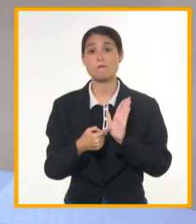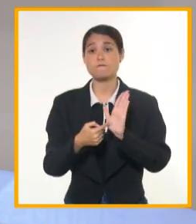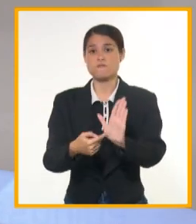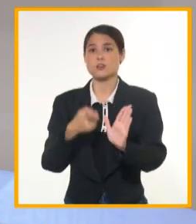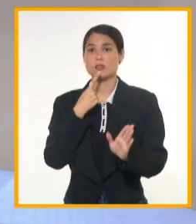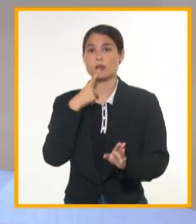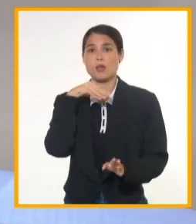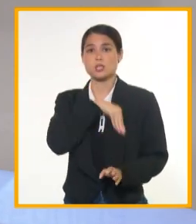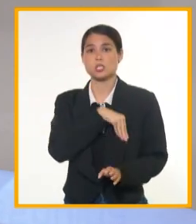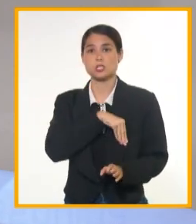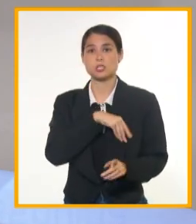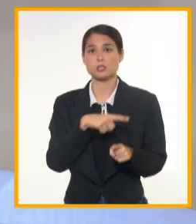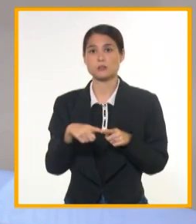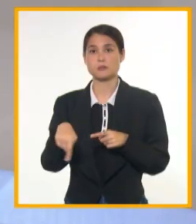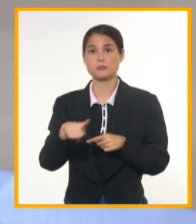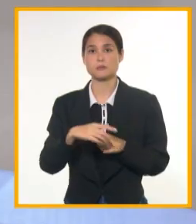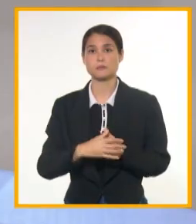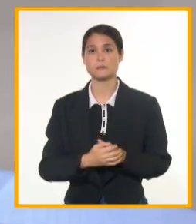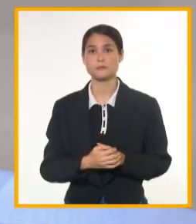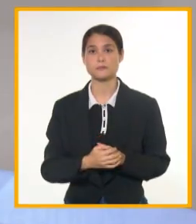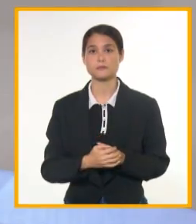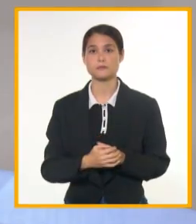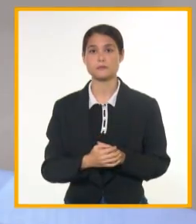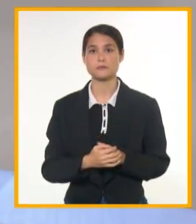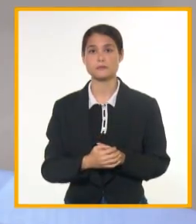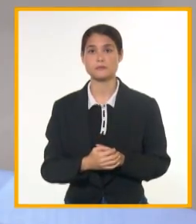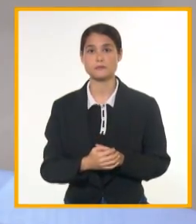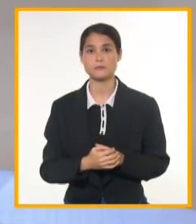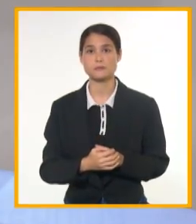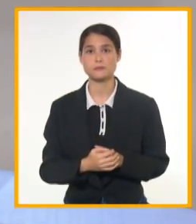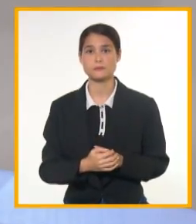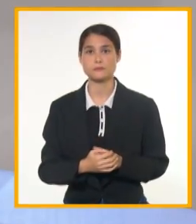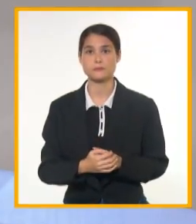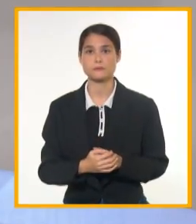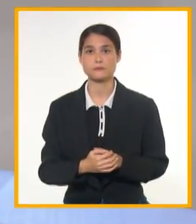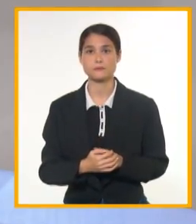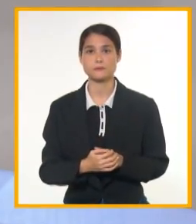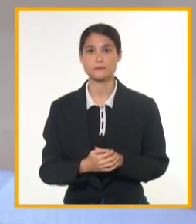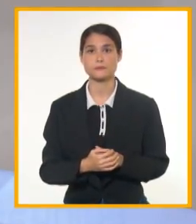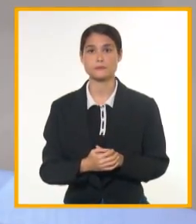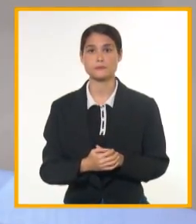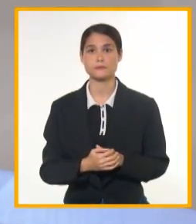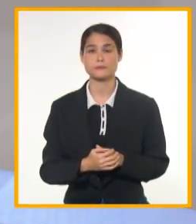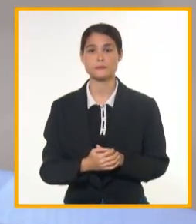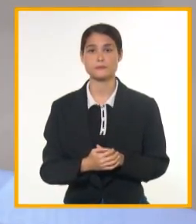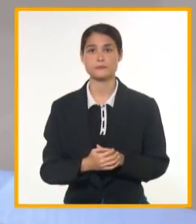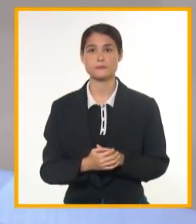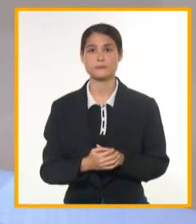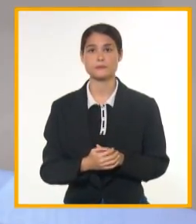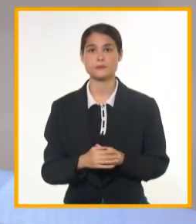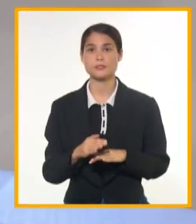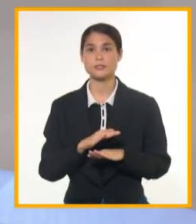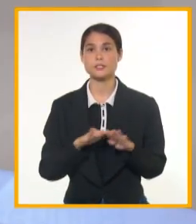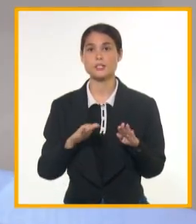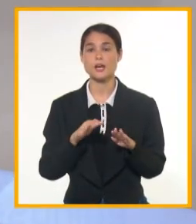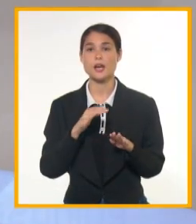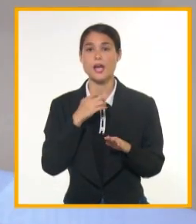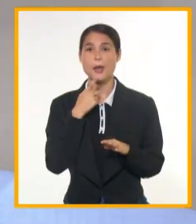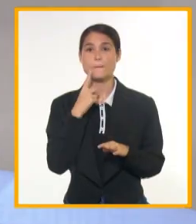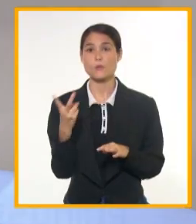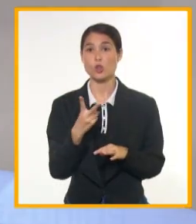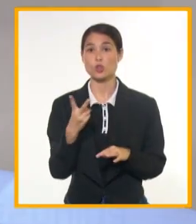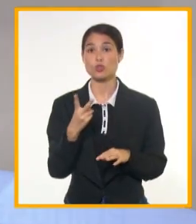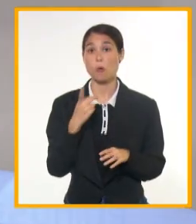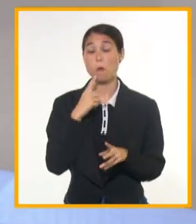muchos en Estados Unidos que quisieran una relación normal, al menos en el mundo del béisbol, y también, ¿por qué no?, entre los dos países de